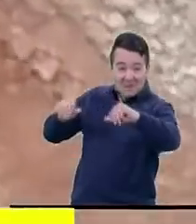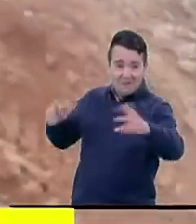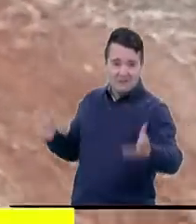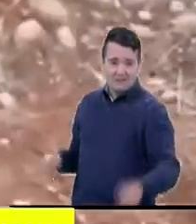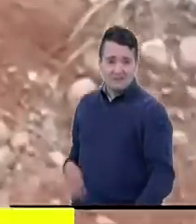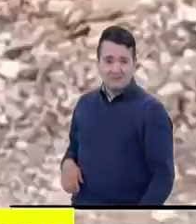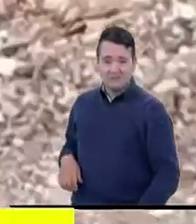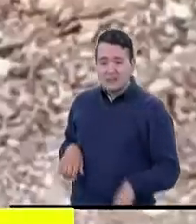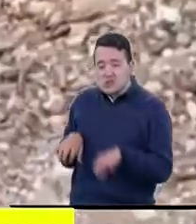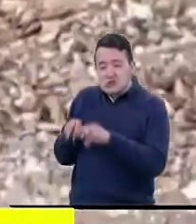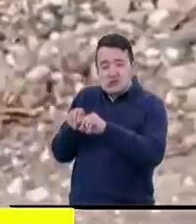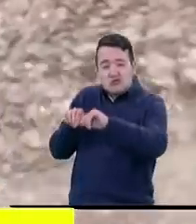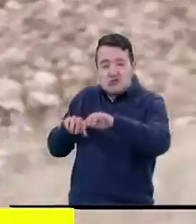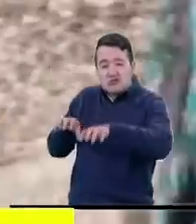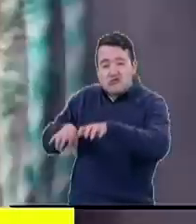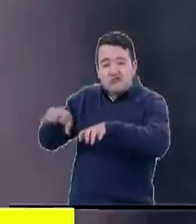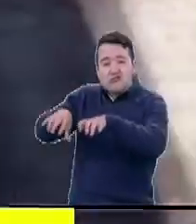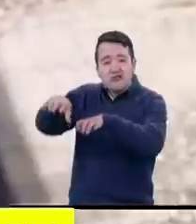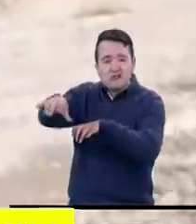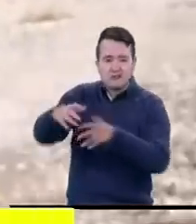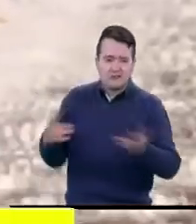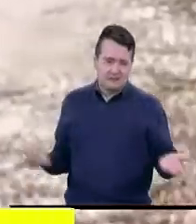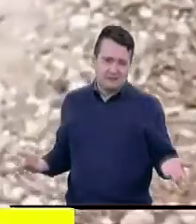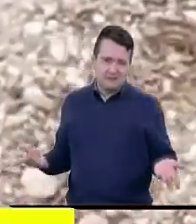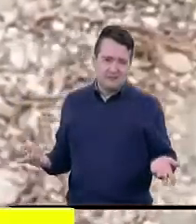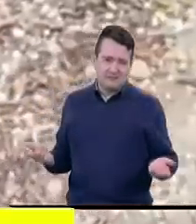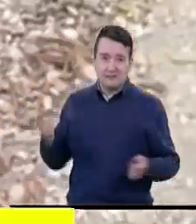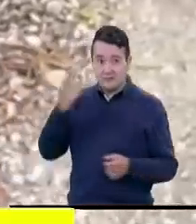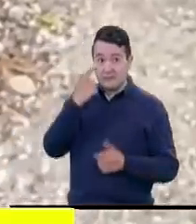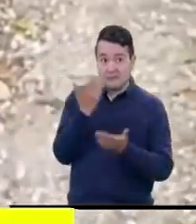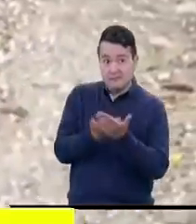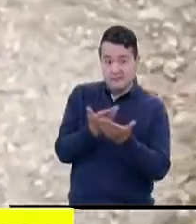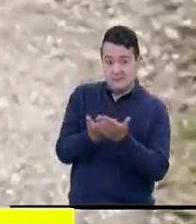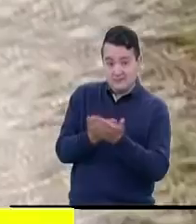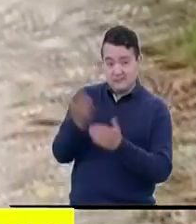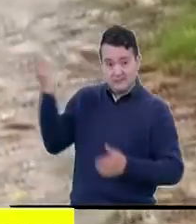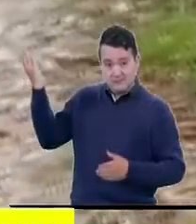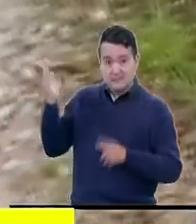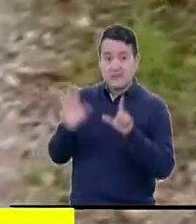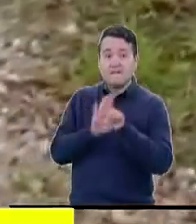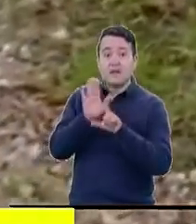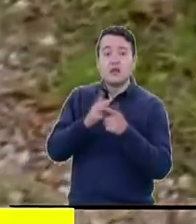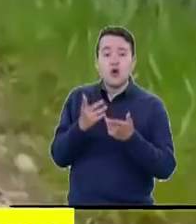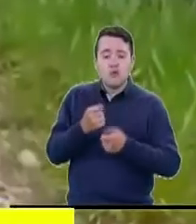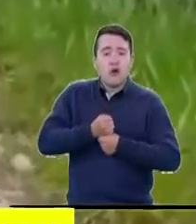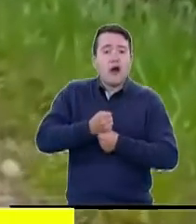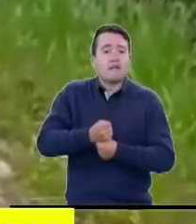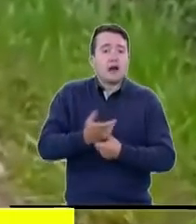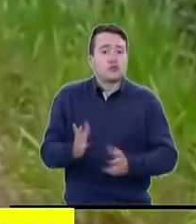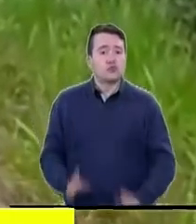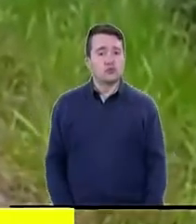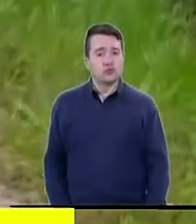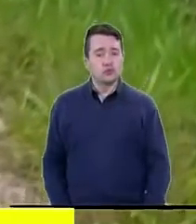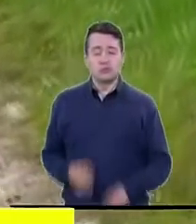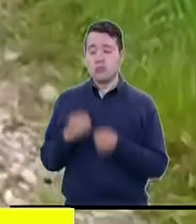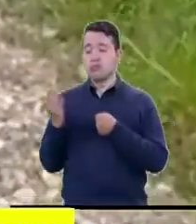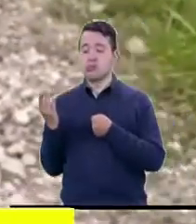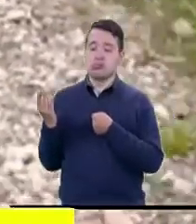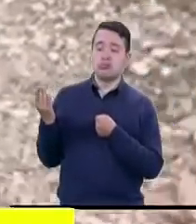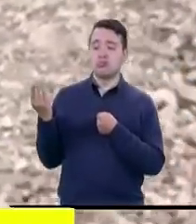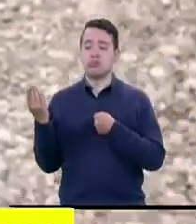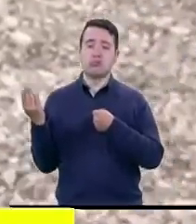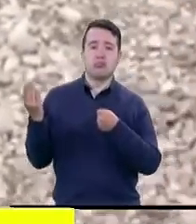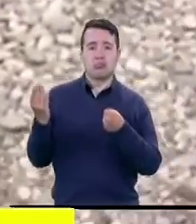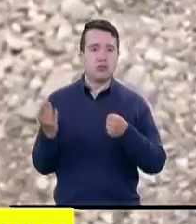una trocha. En el video se puede evidenciar que está grabado desde un caballo, porque hay partes que ya casi